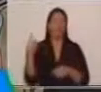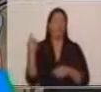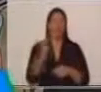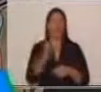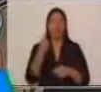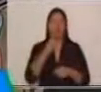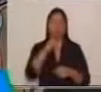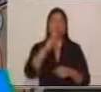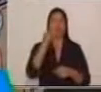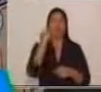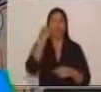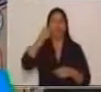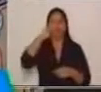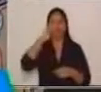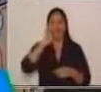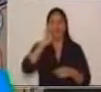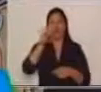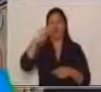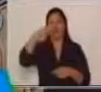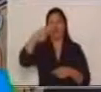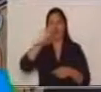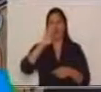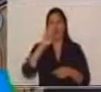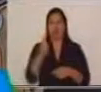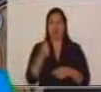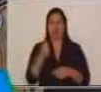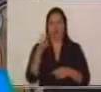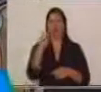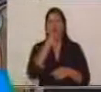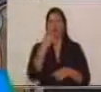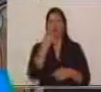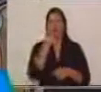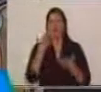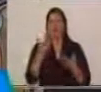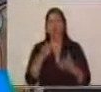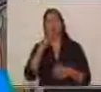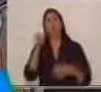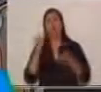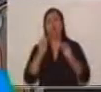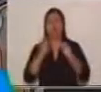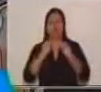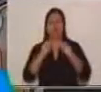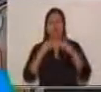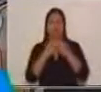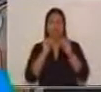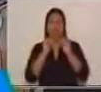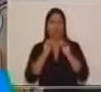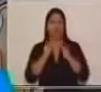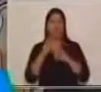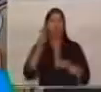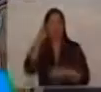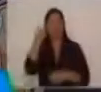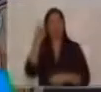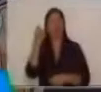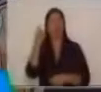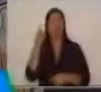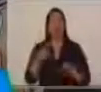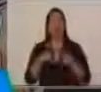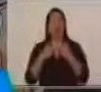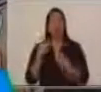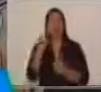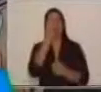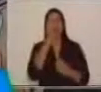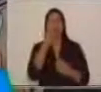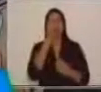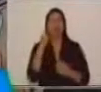a través de las siguientes clases, vamos a comprender cómo la oralidad también tiene parte y eje fundamental